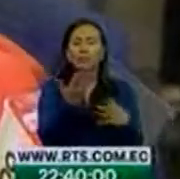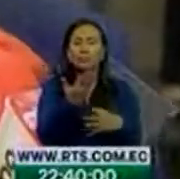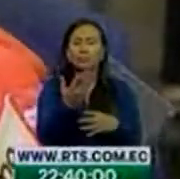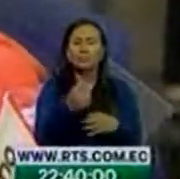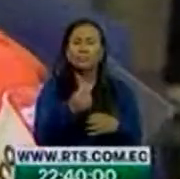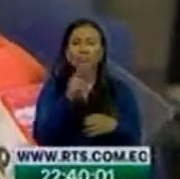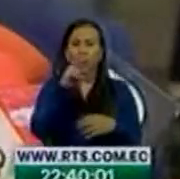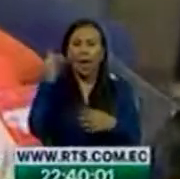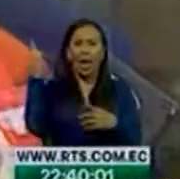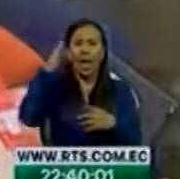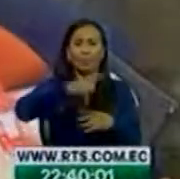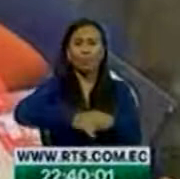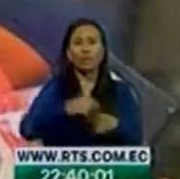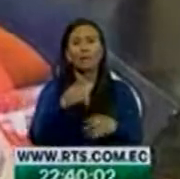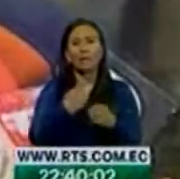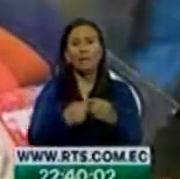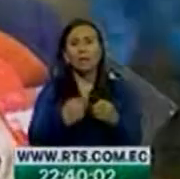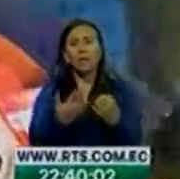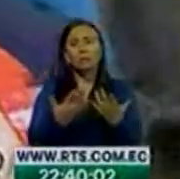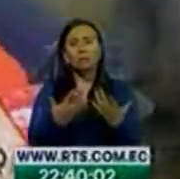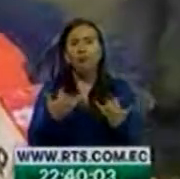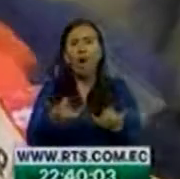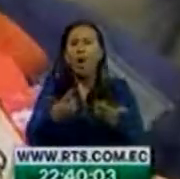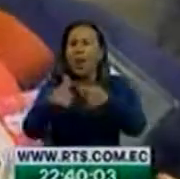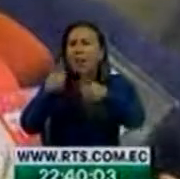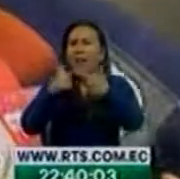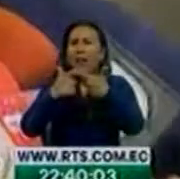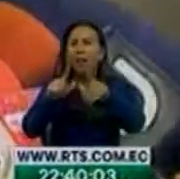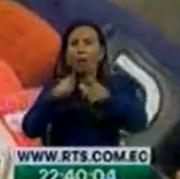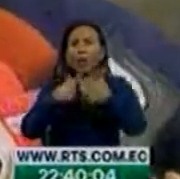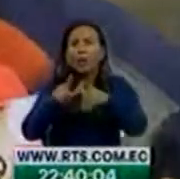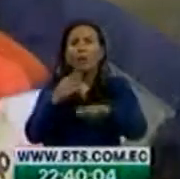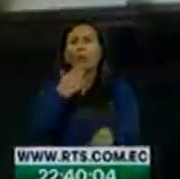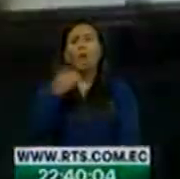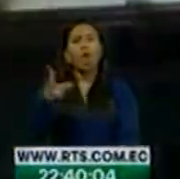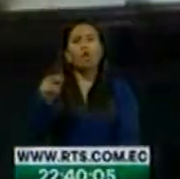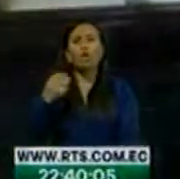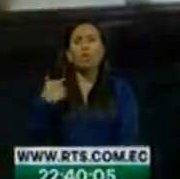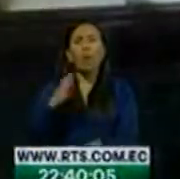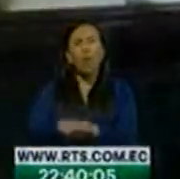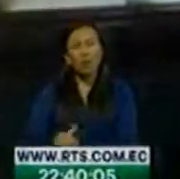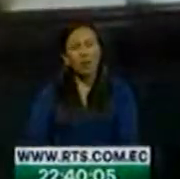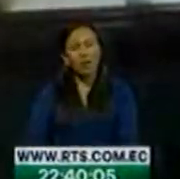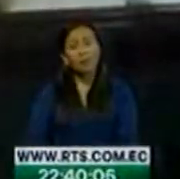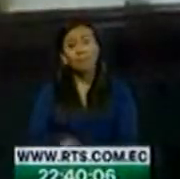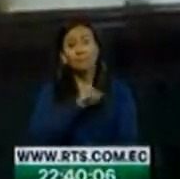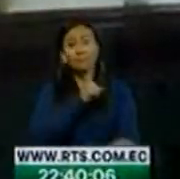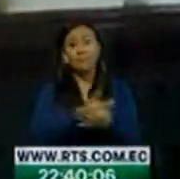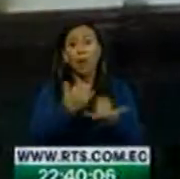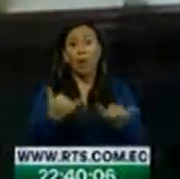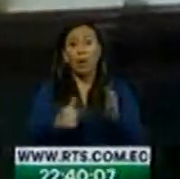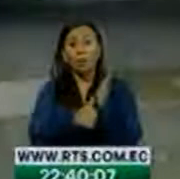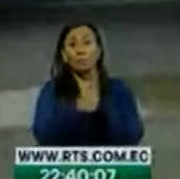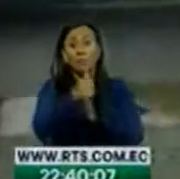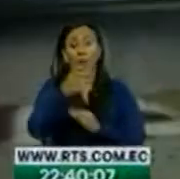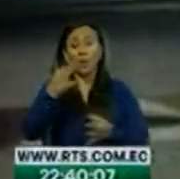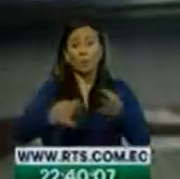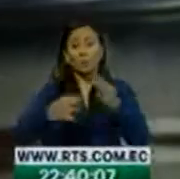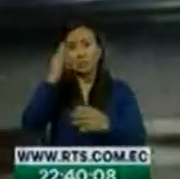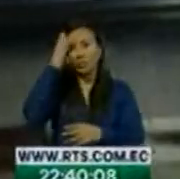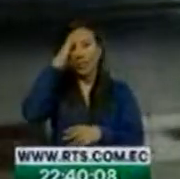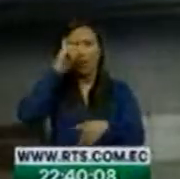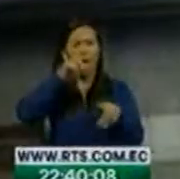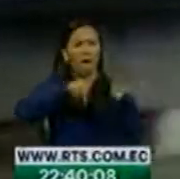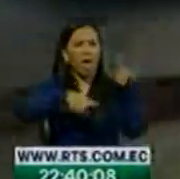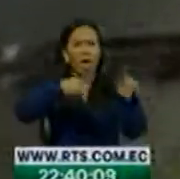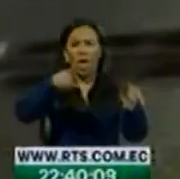dos avionetas que ingresaron al país ya están en libertad y como inocentes. Y en efecto, el actual Ministerio de Justicia sabe que las